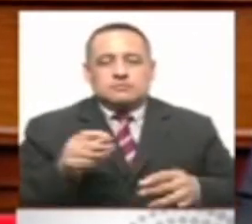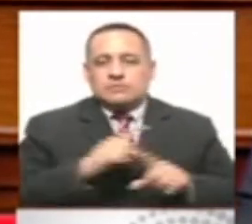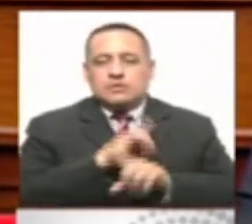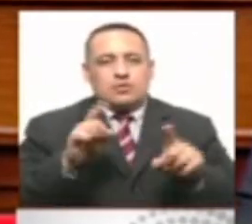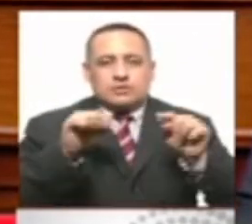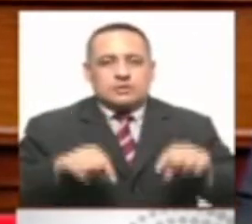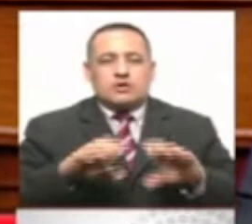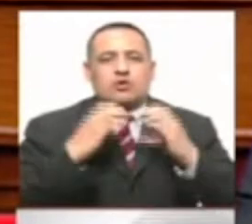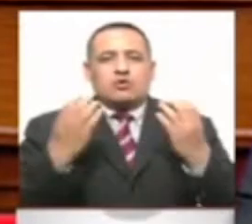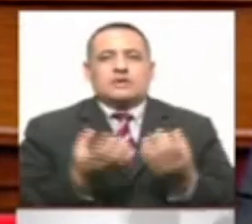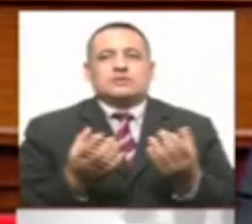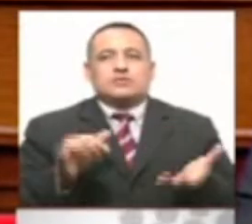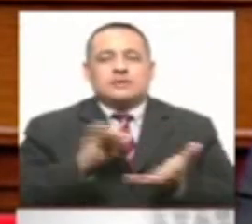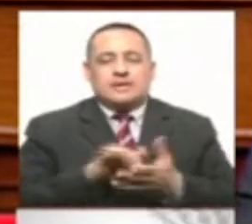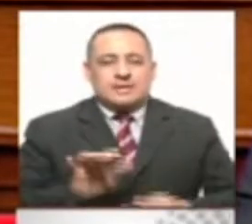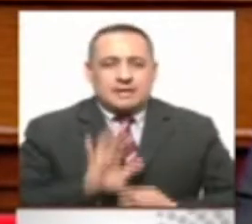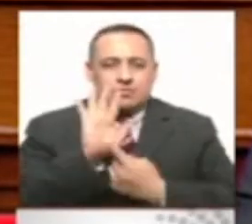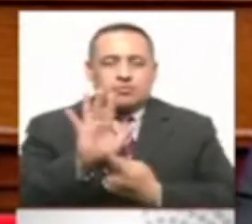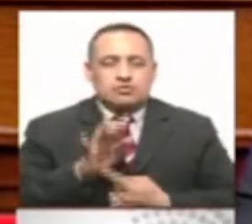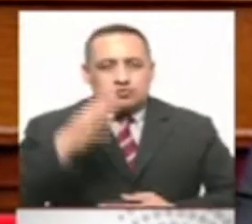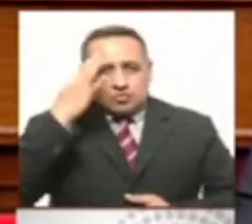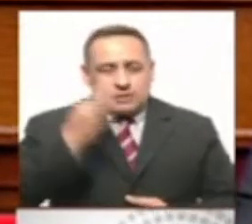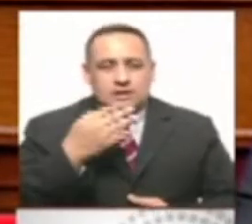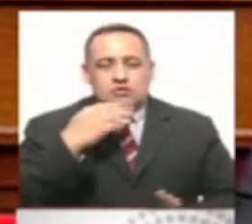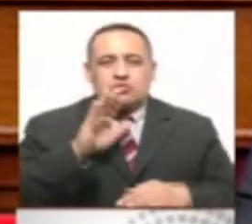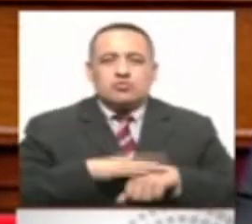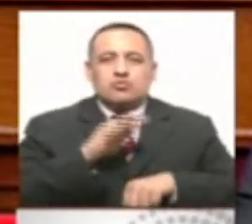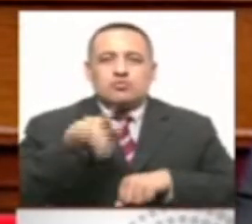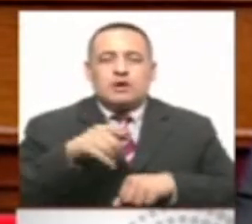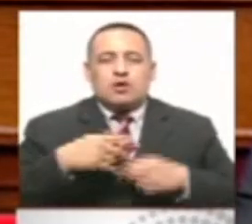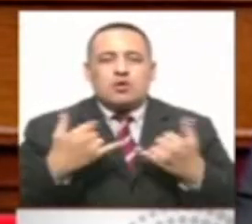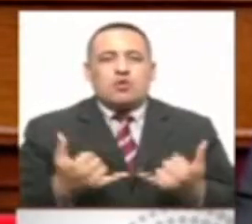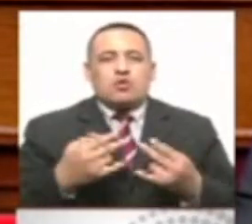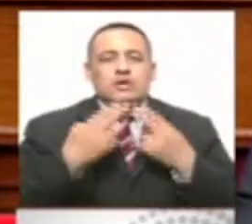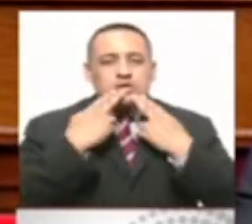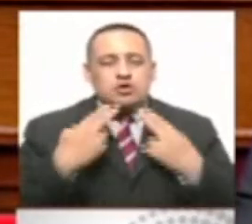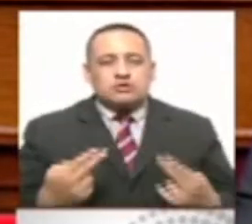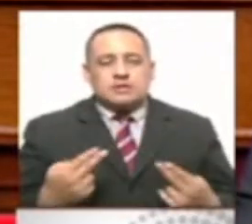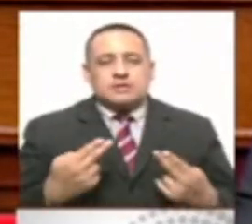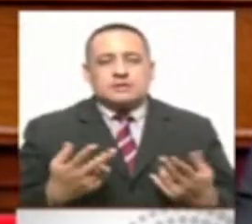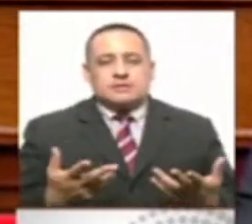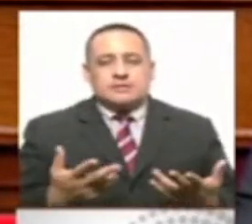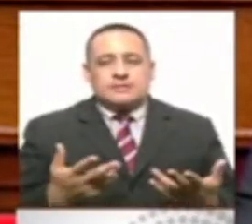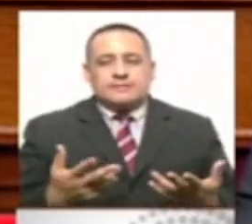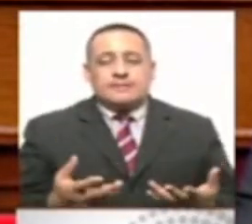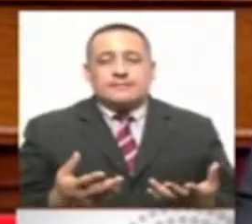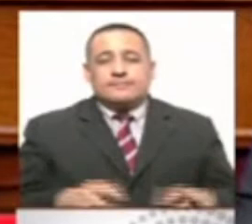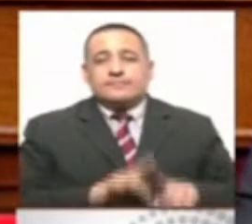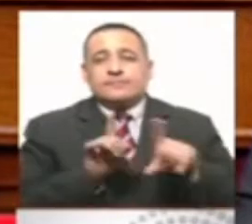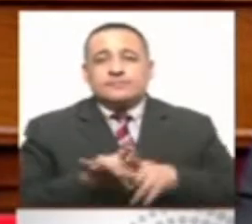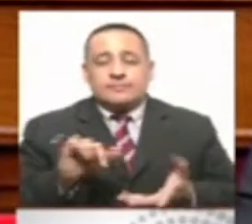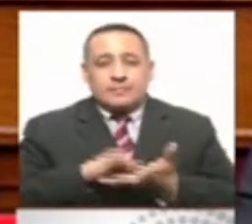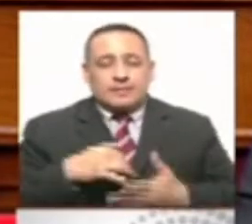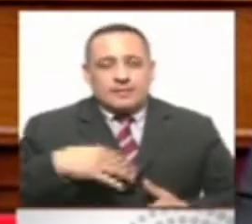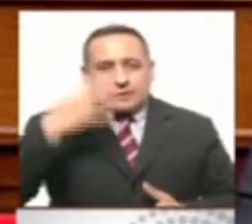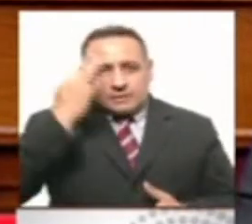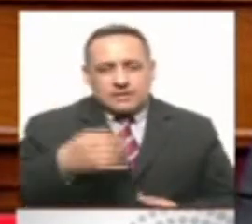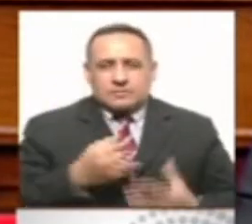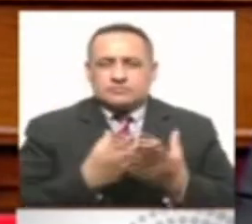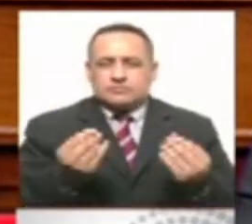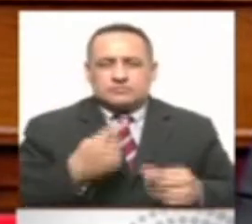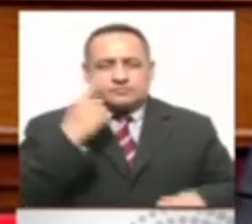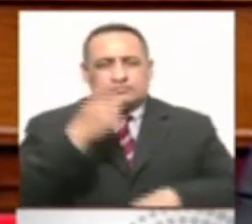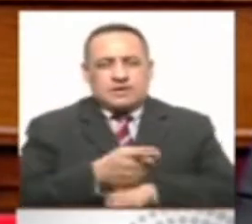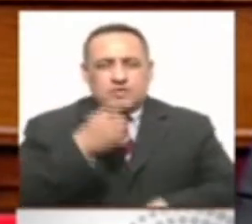Congreso quienes demuestren su presunta culpabilidad o inocencia, considerando que muchas de las imputaciones